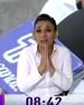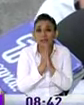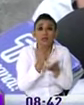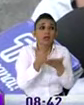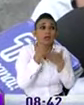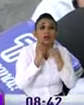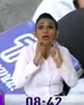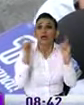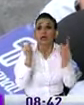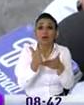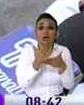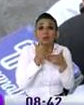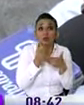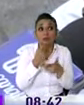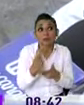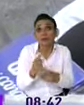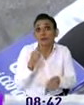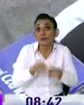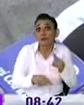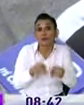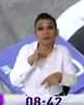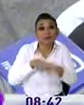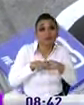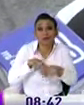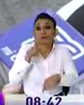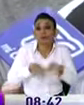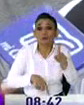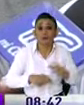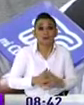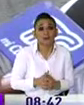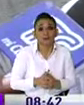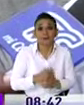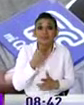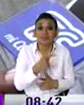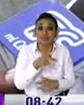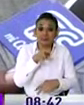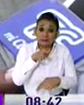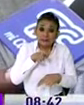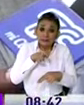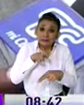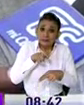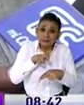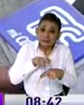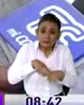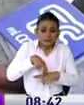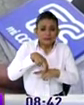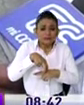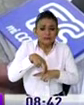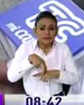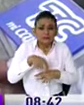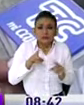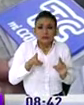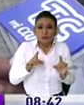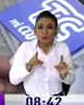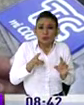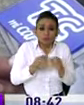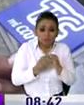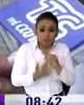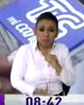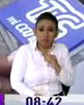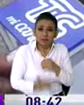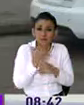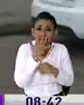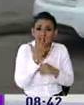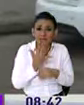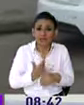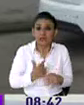auxilio y no se puede ni sentar él, porque ayer se levantó, se le vino en sangre esto nomás.